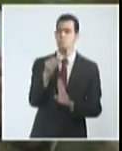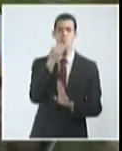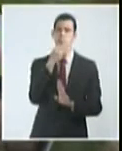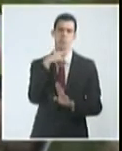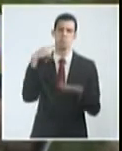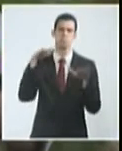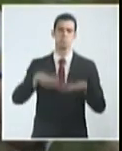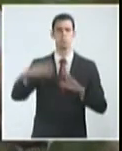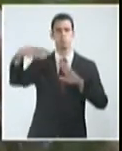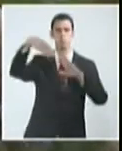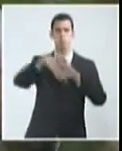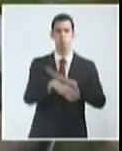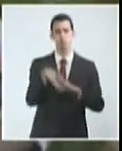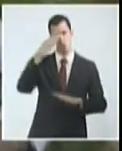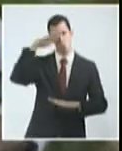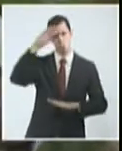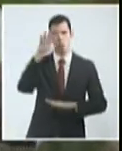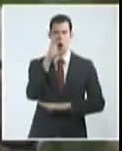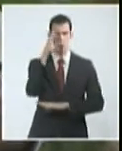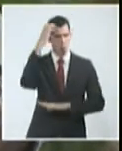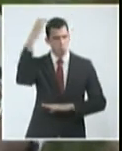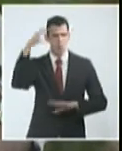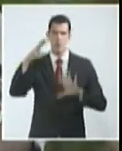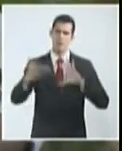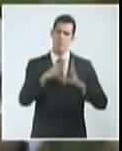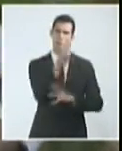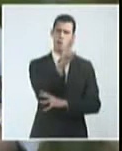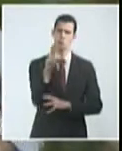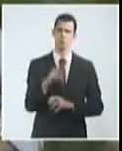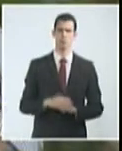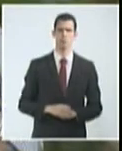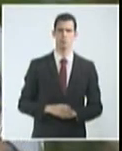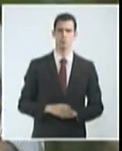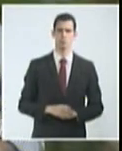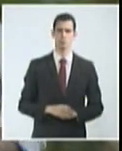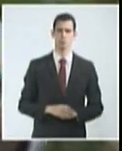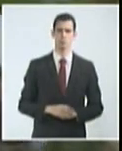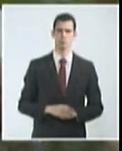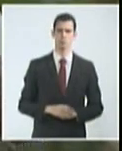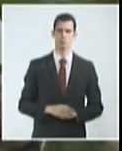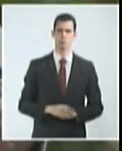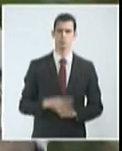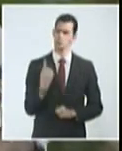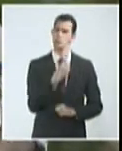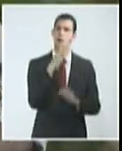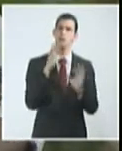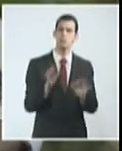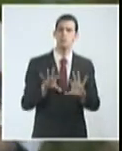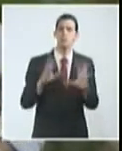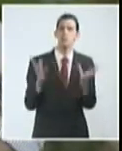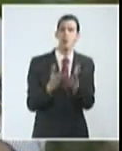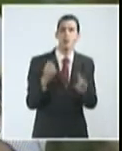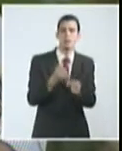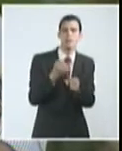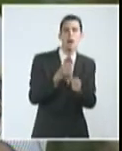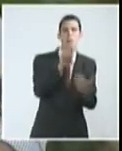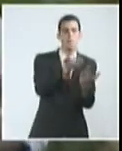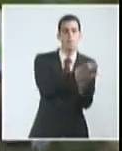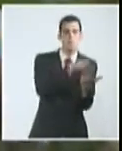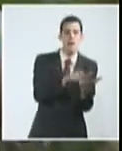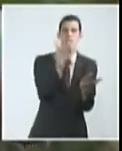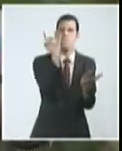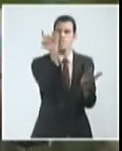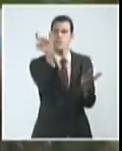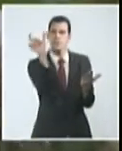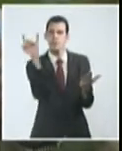presente de la nueva normalidad vamos al ejercicio Moncada, vamos al Día Nacional de la Defensa, pero